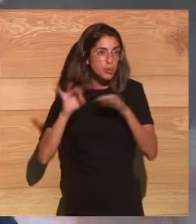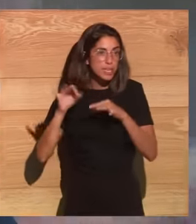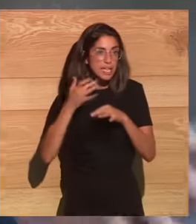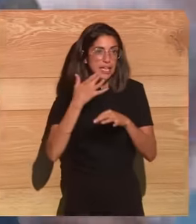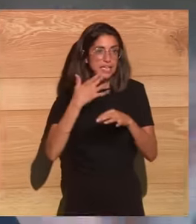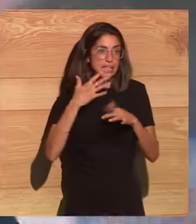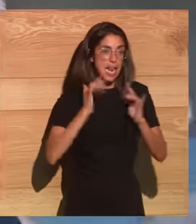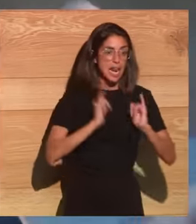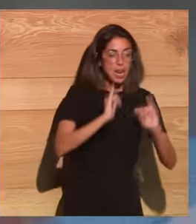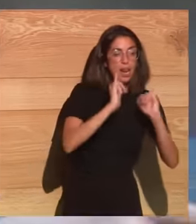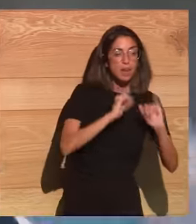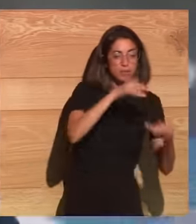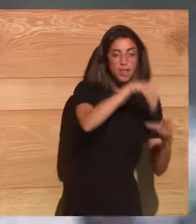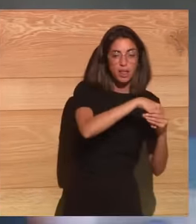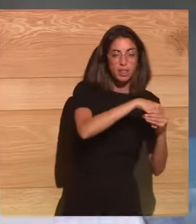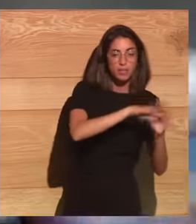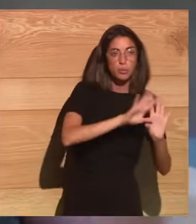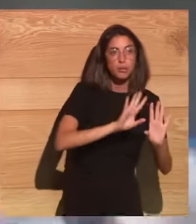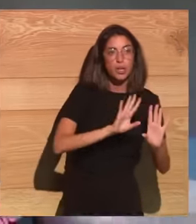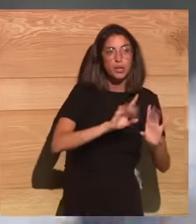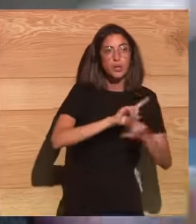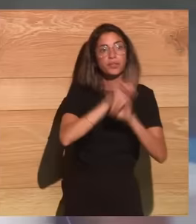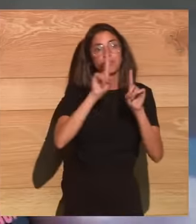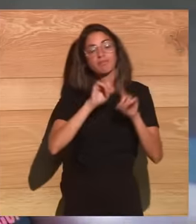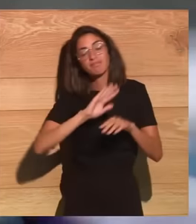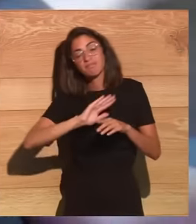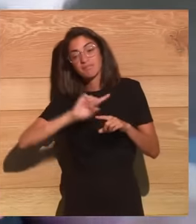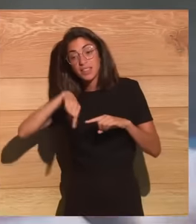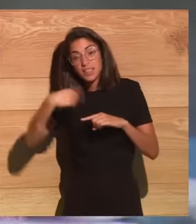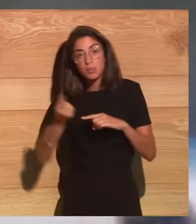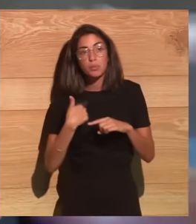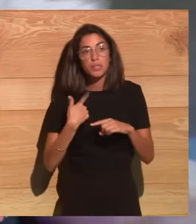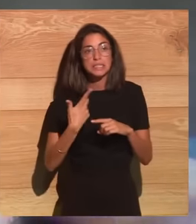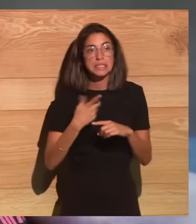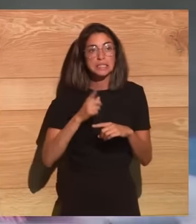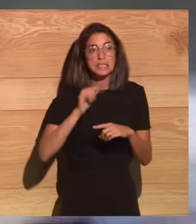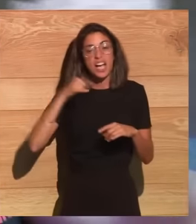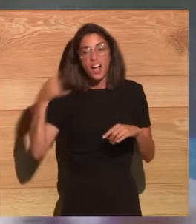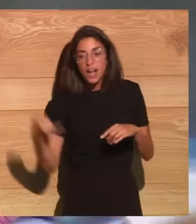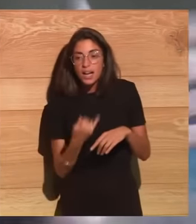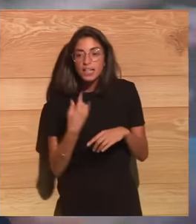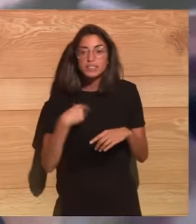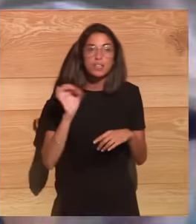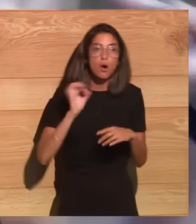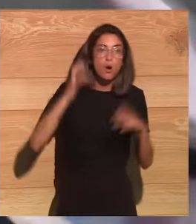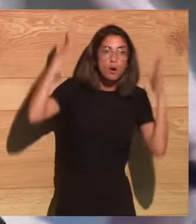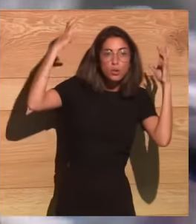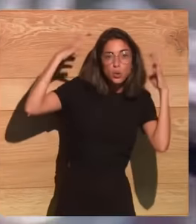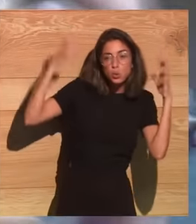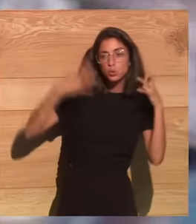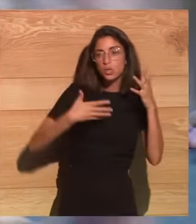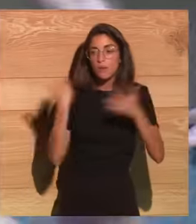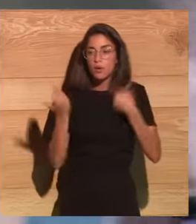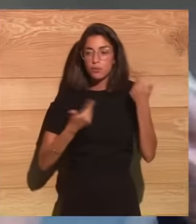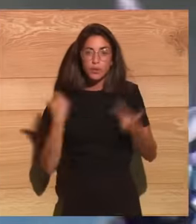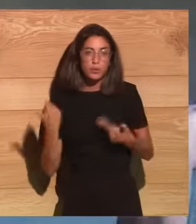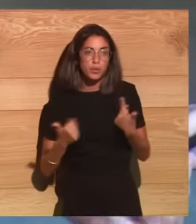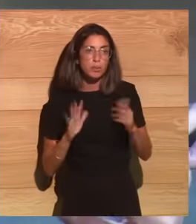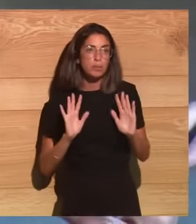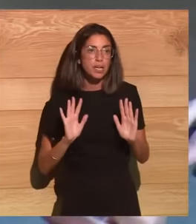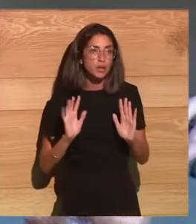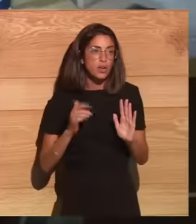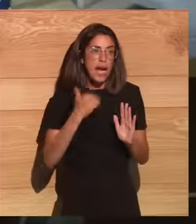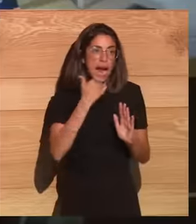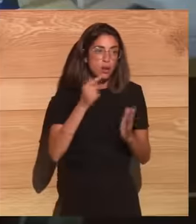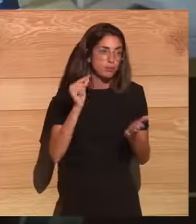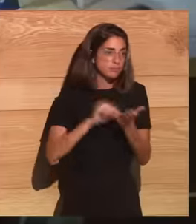de la fiesta, pues te lo pasas guay, pero luego te pringa durante un montón de días y tienes que estar quitándotelo con ducha y tal. O sea, te da una satisfacción muy inmediata.